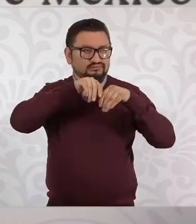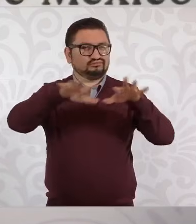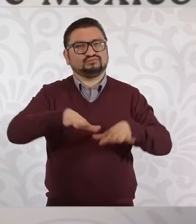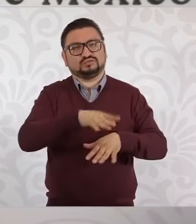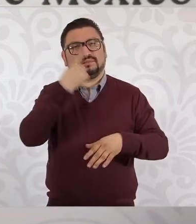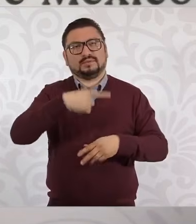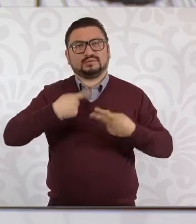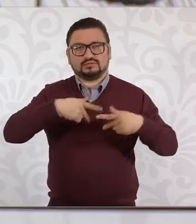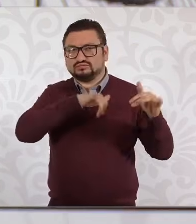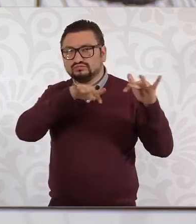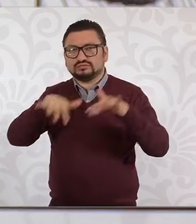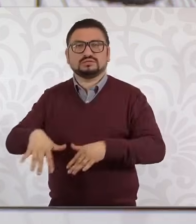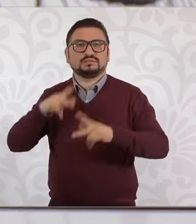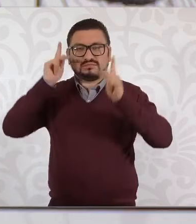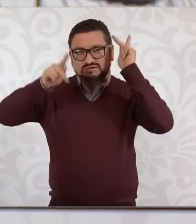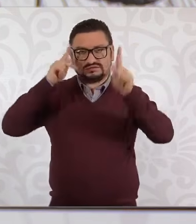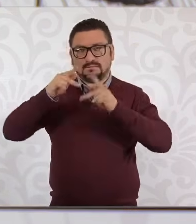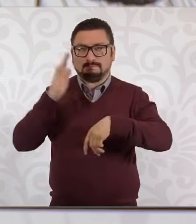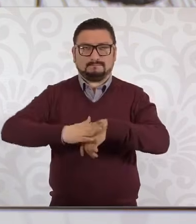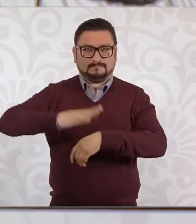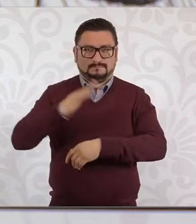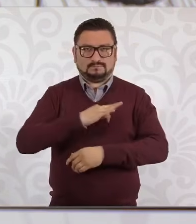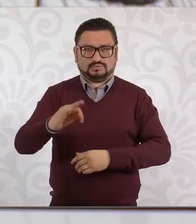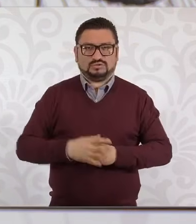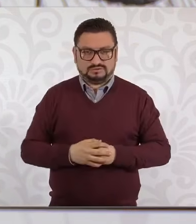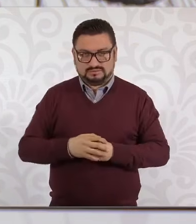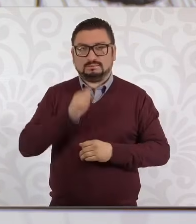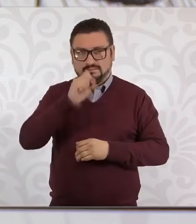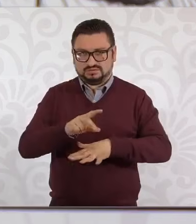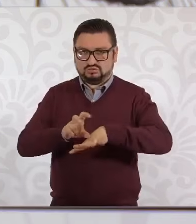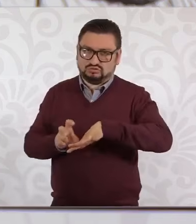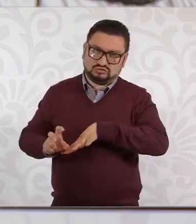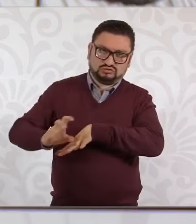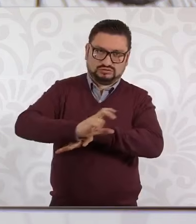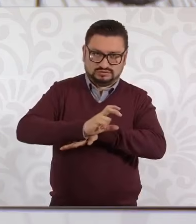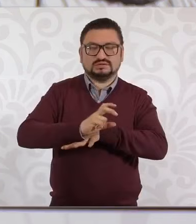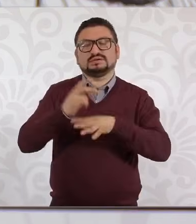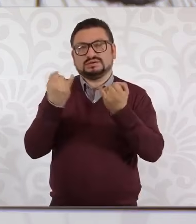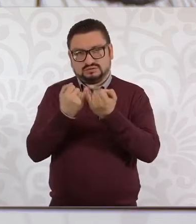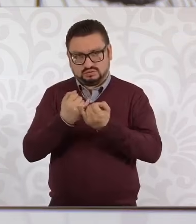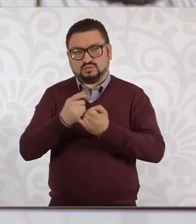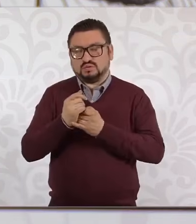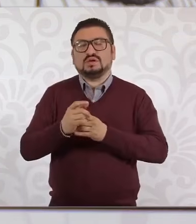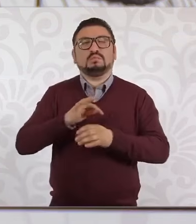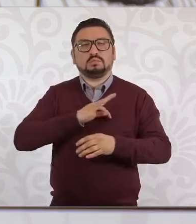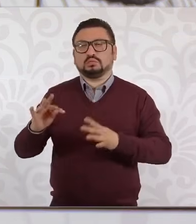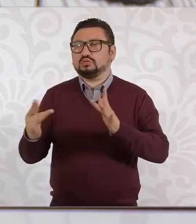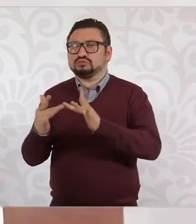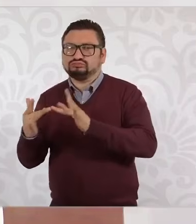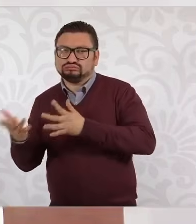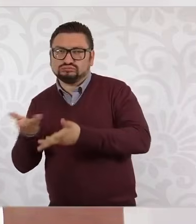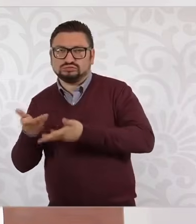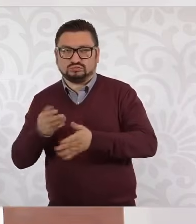puedan tener pues mayor número de visitas. El Tren Maya, la idea es que pueda tener comunicación desde